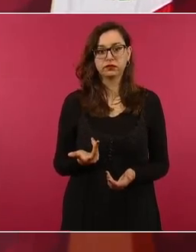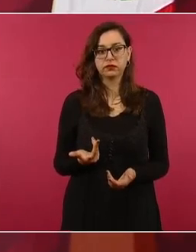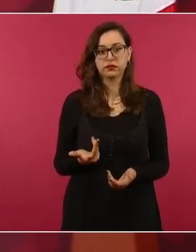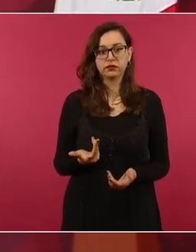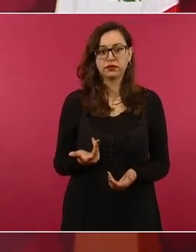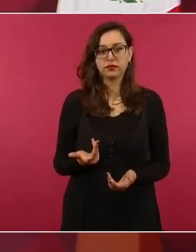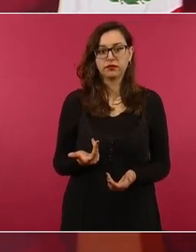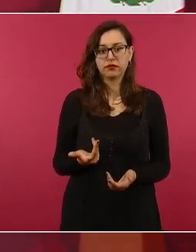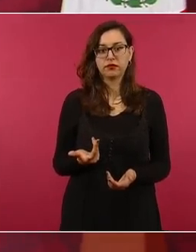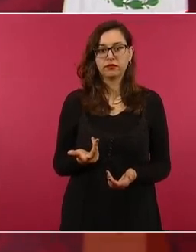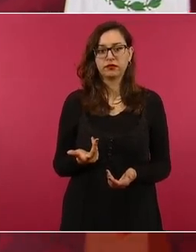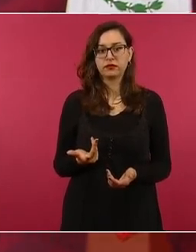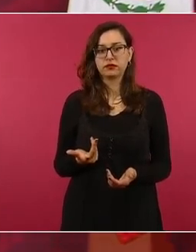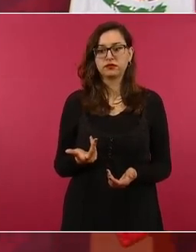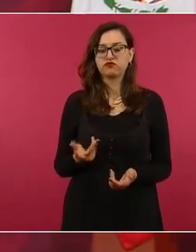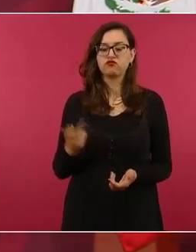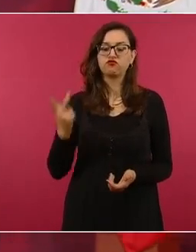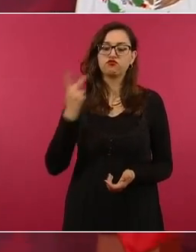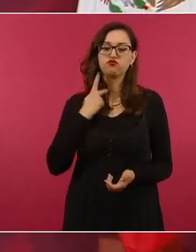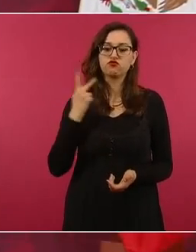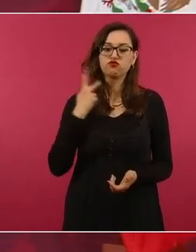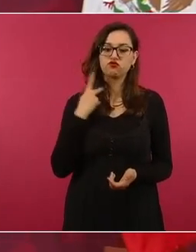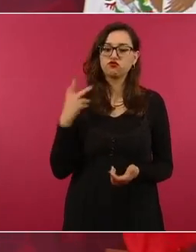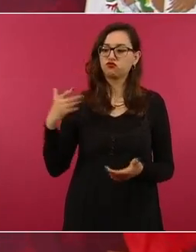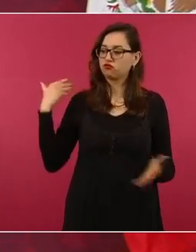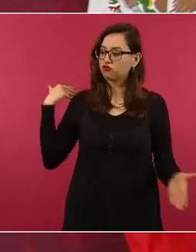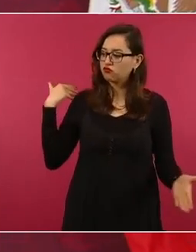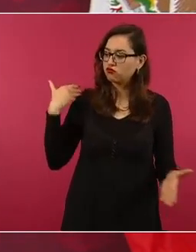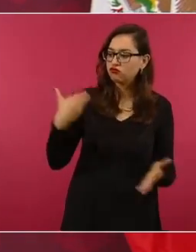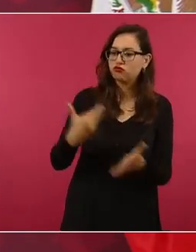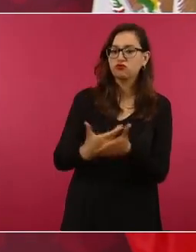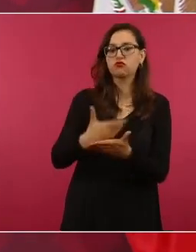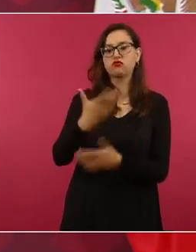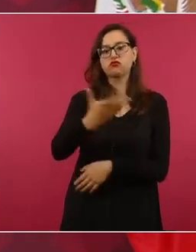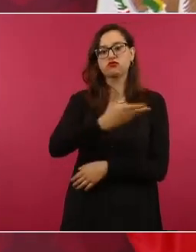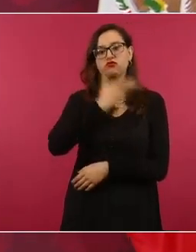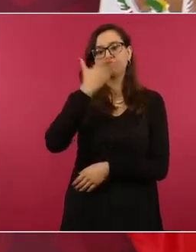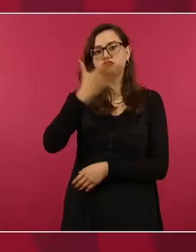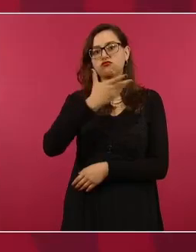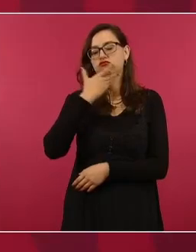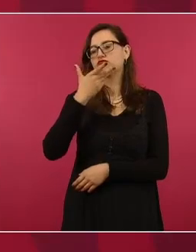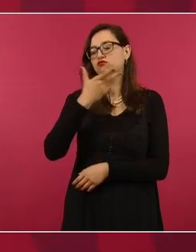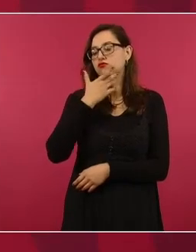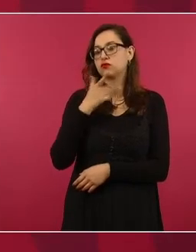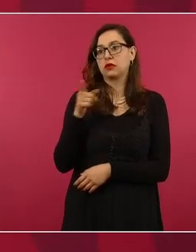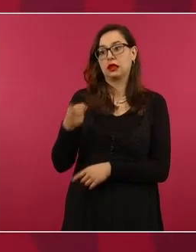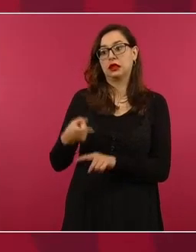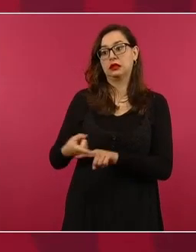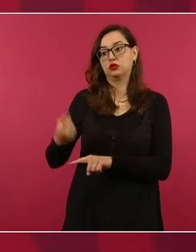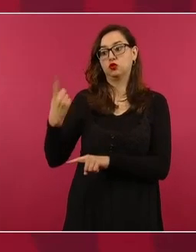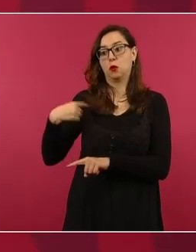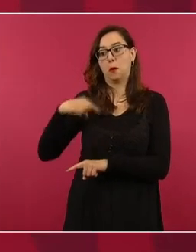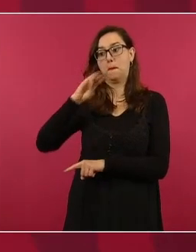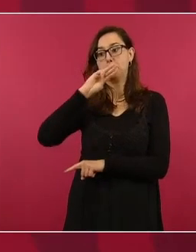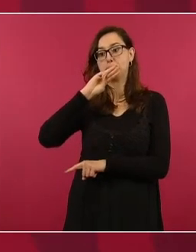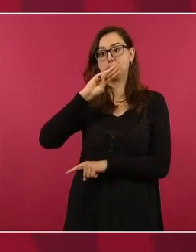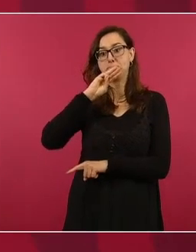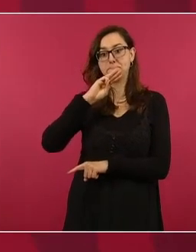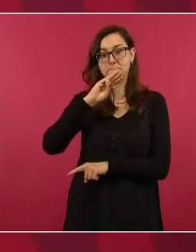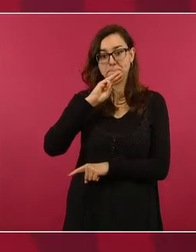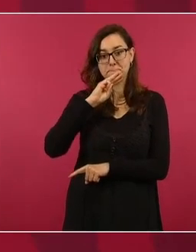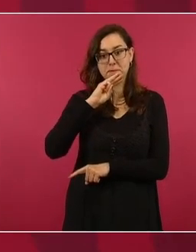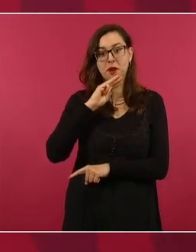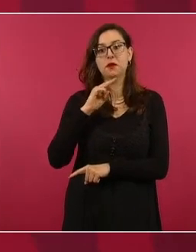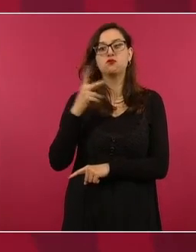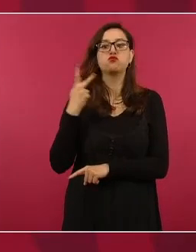una muy buena tradición política, heredada de su madre, que fue de las